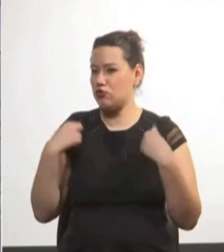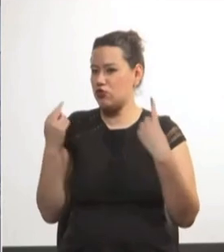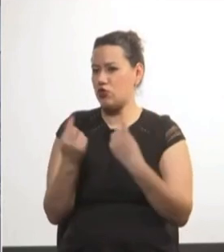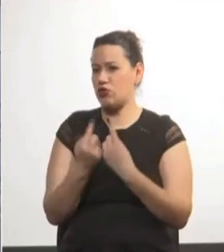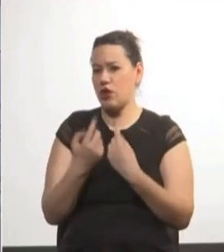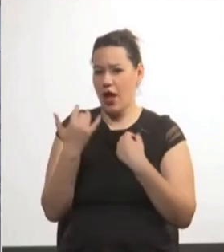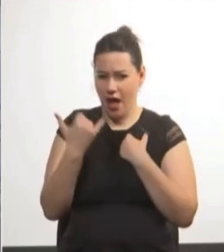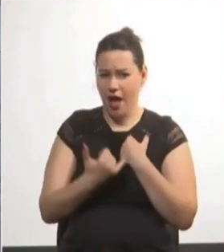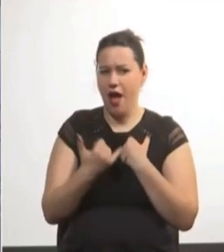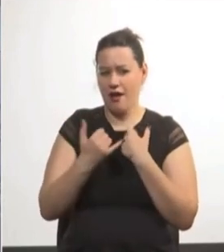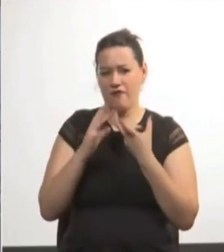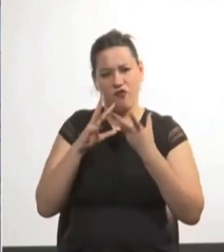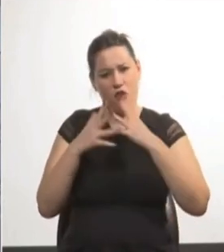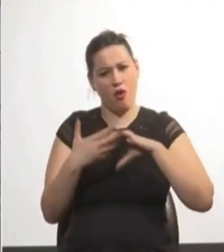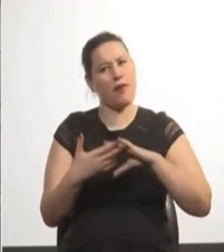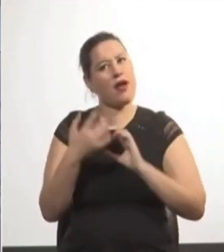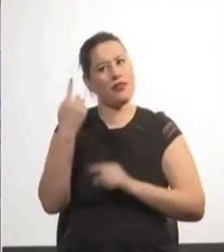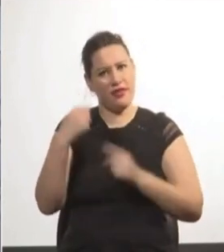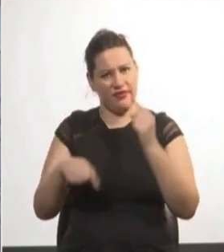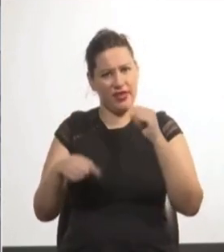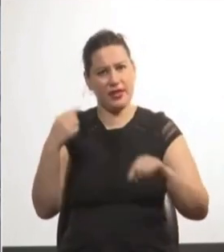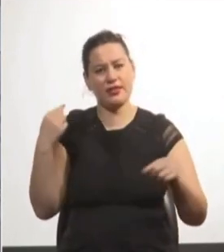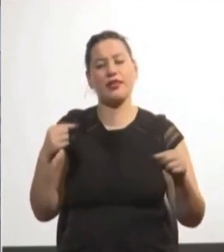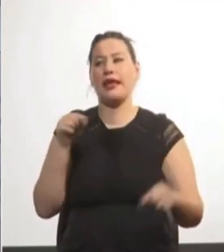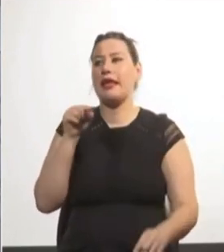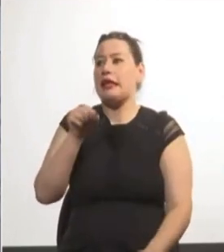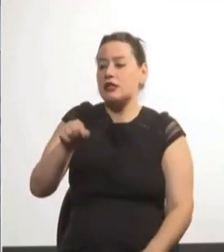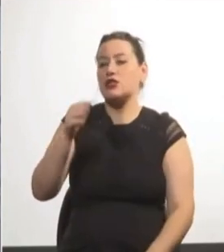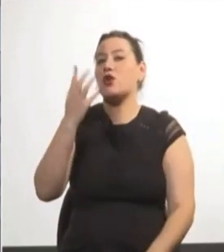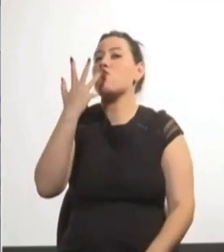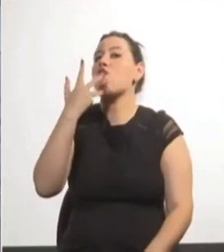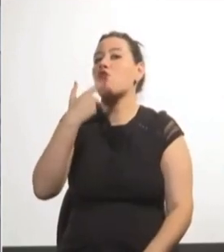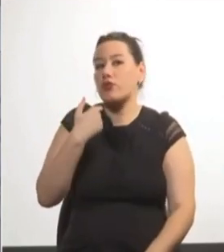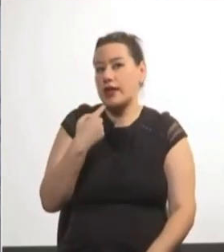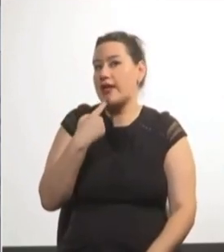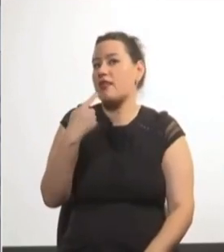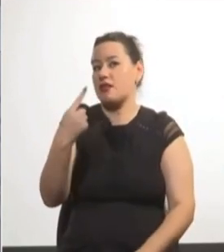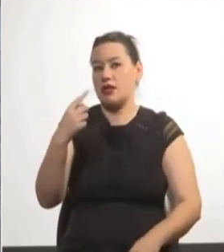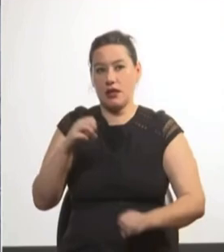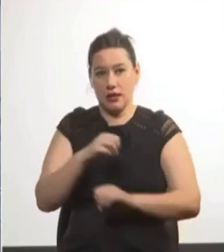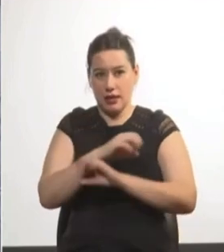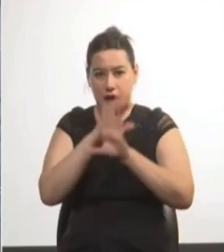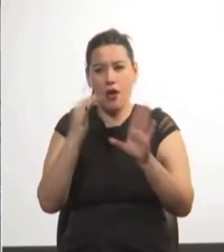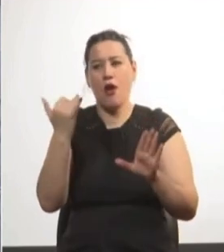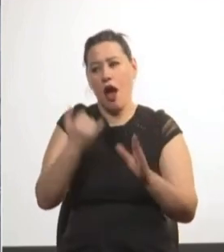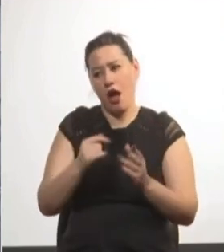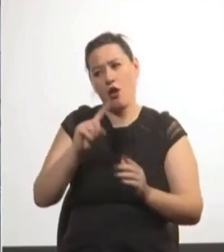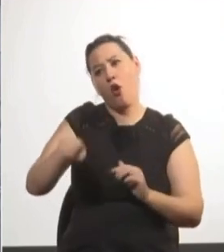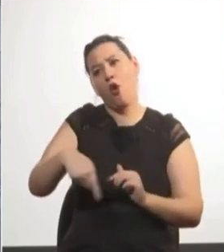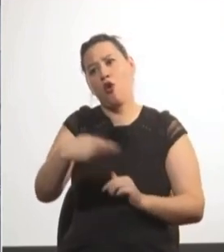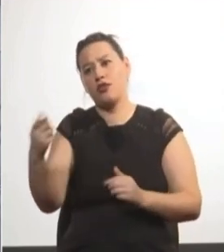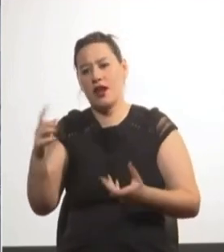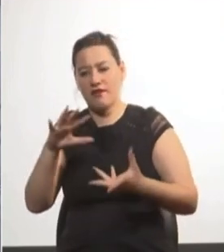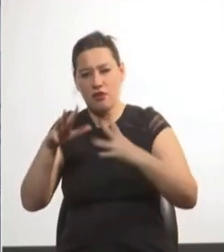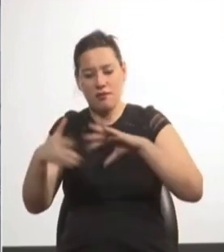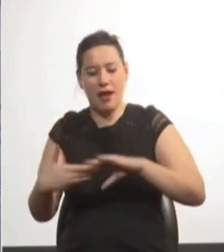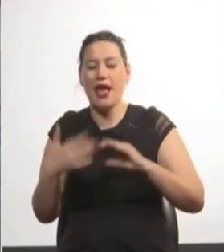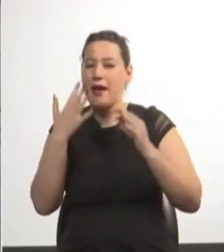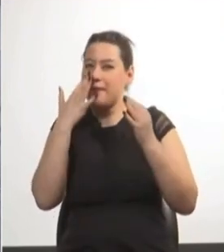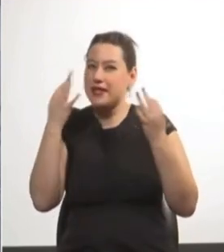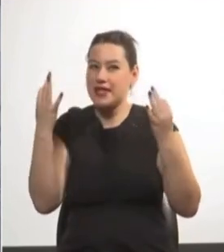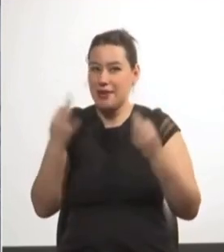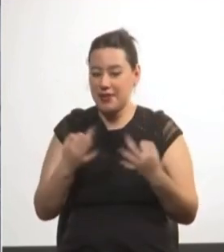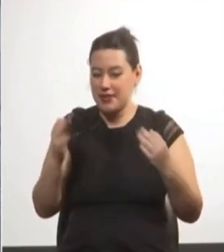había otras alternativas. Y es eso lo que nos gustaría dejar en claro. Otras posibilidades, en particular,